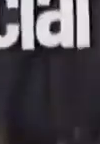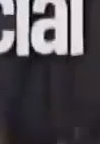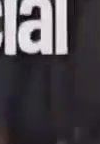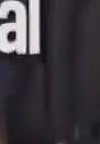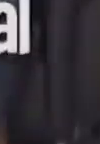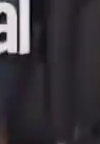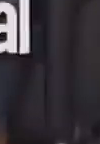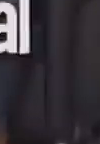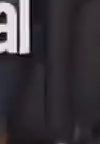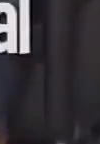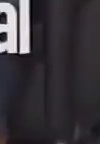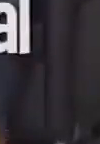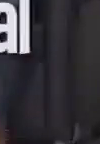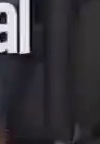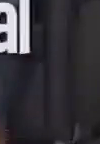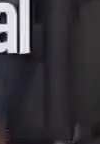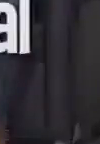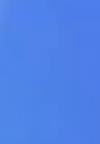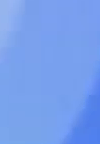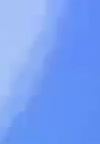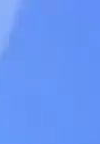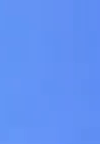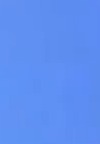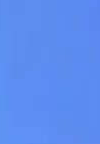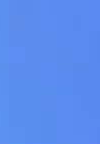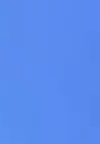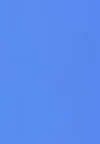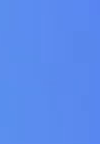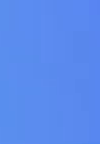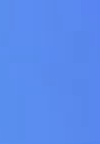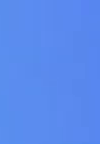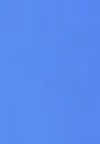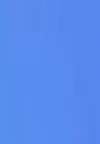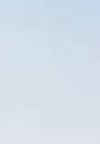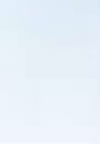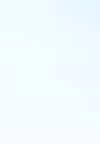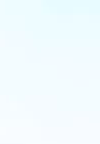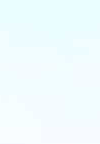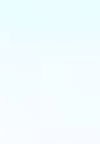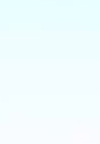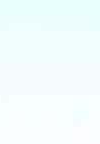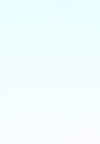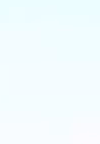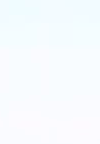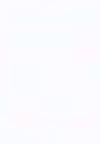artística, apoyo psicosocial, esto y mucho más en Aprendo en Casa.